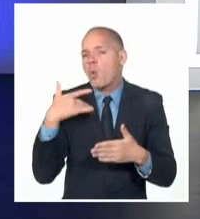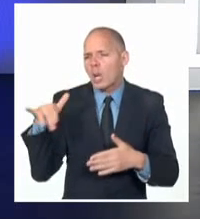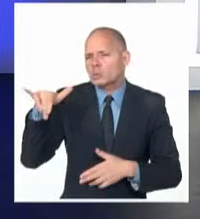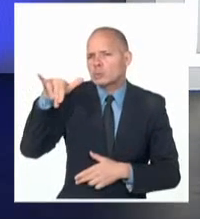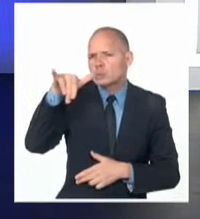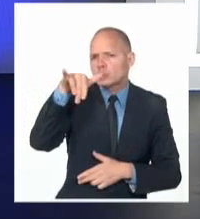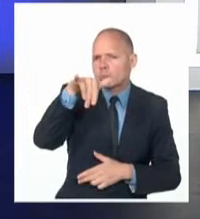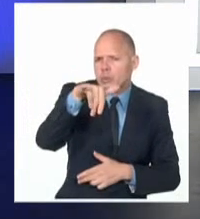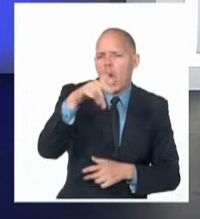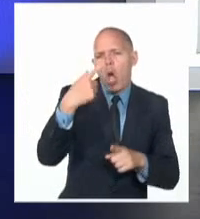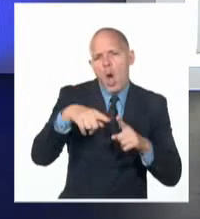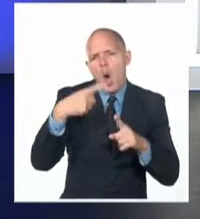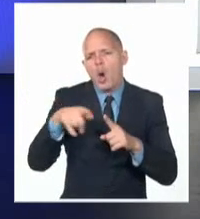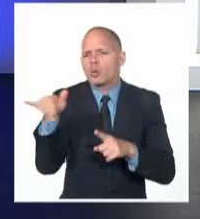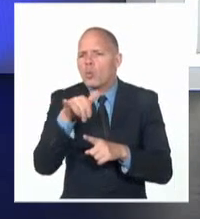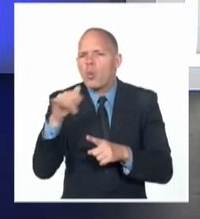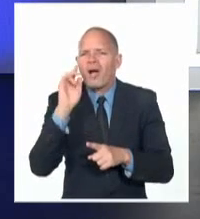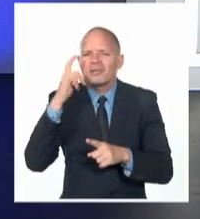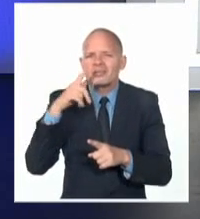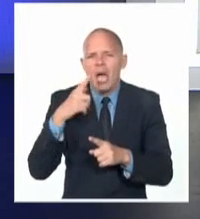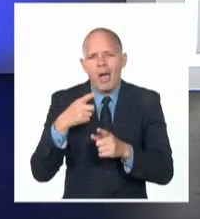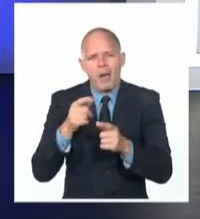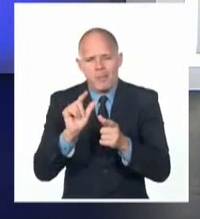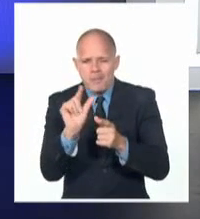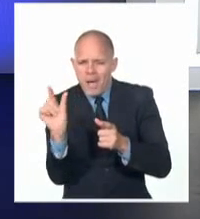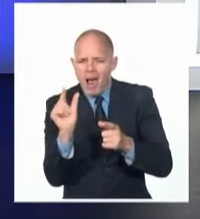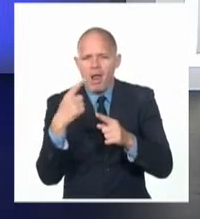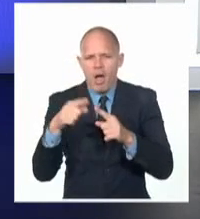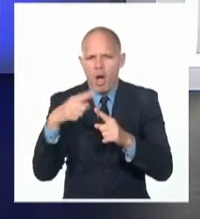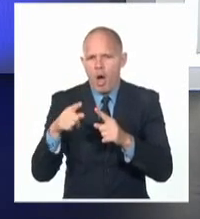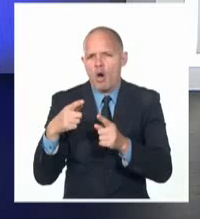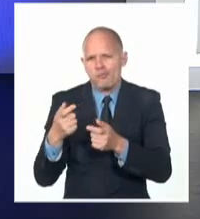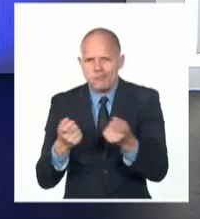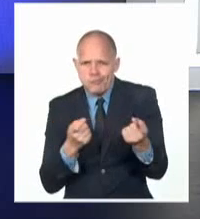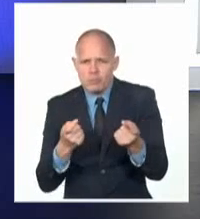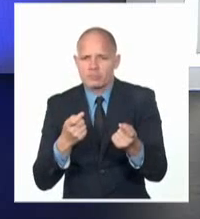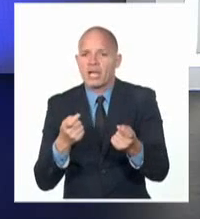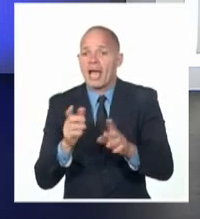y municiones. Según el Pentágono, Estados Unidos ya ha consignado